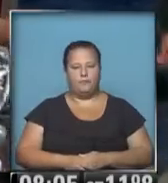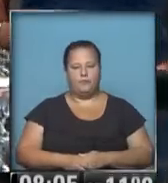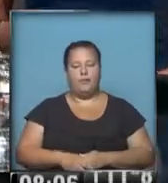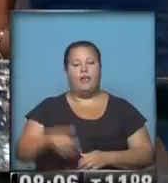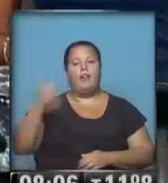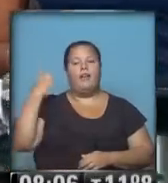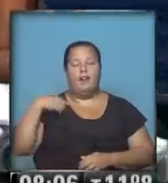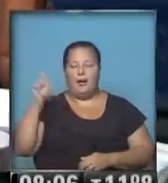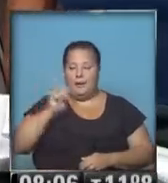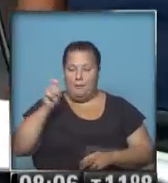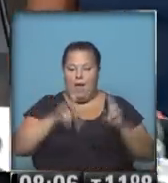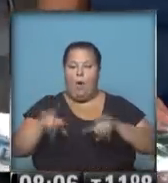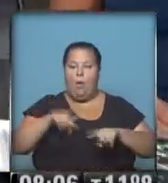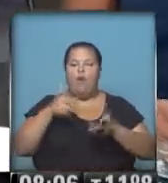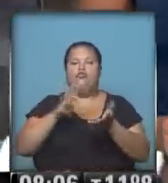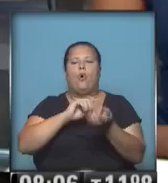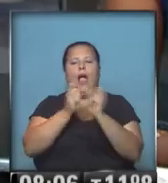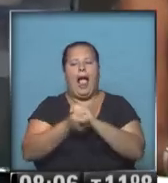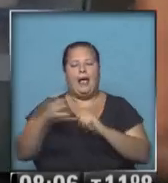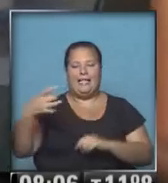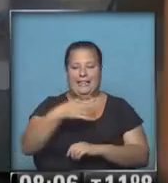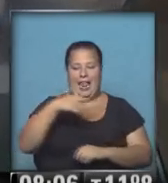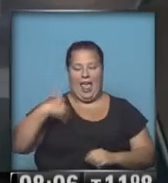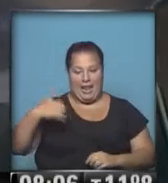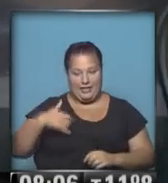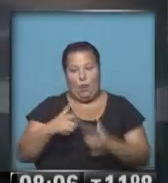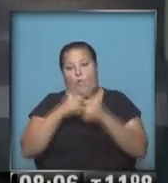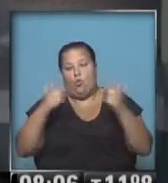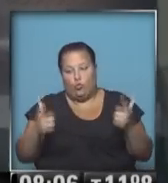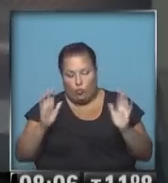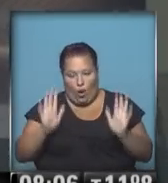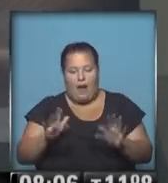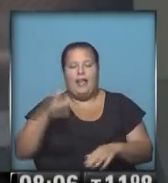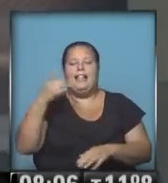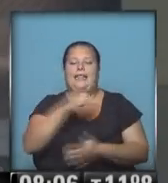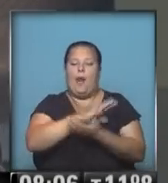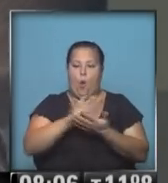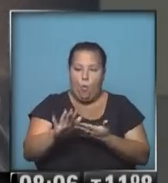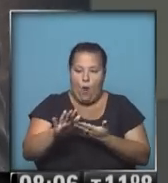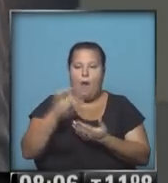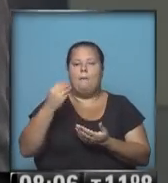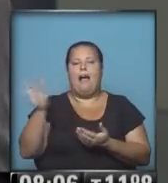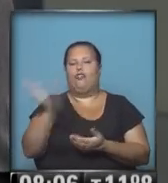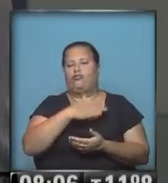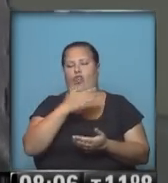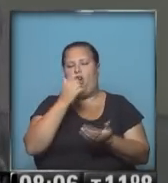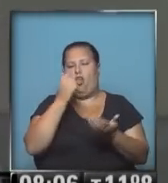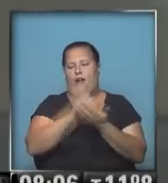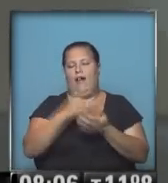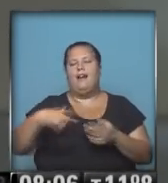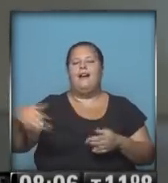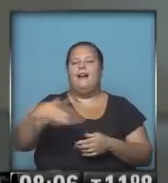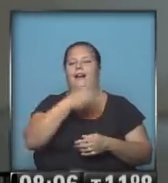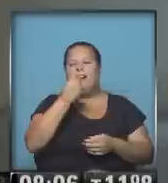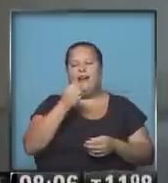Venimos hablando todos estos meses acerca de lo que es la renovación ferroviaria en la República Argentina, afortunadamente, ¿no? Nuevos trenes para todas las líneas que